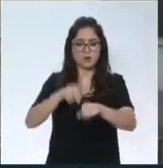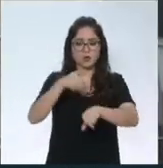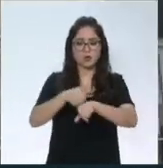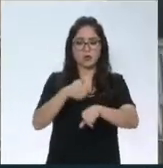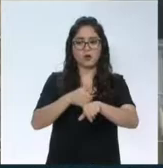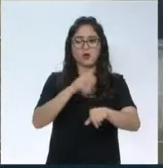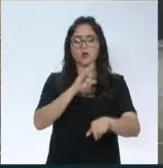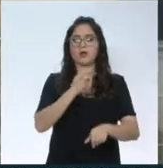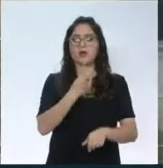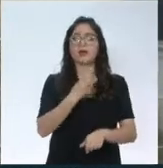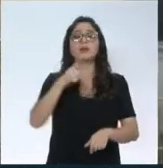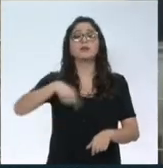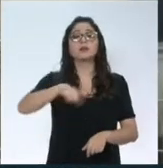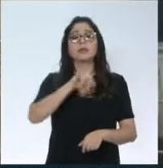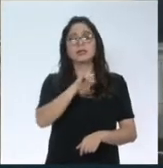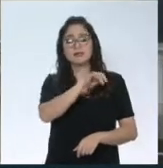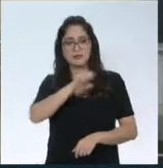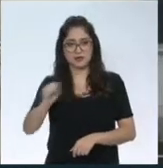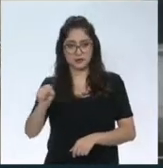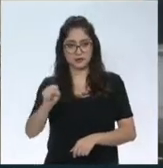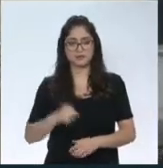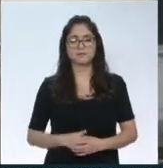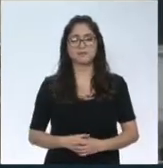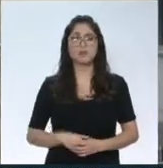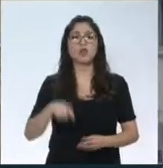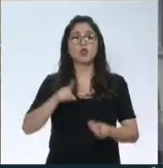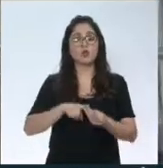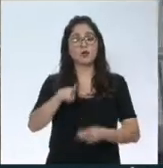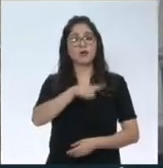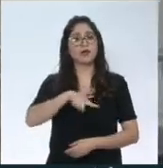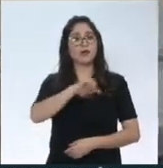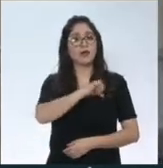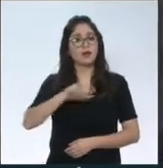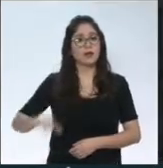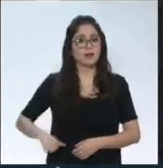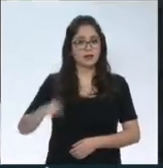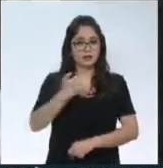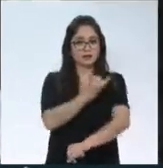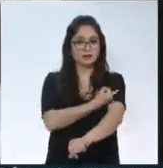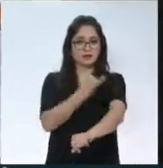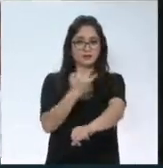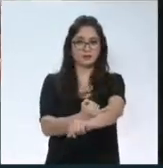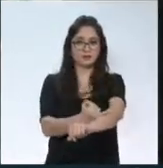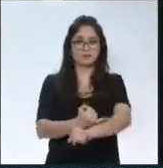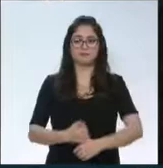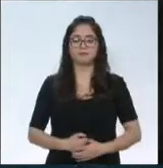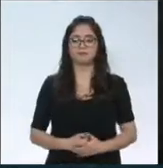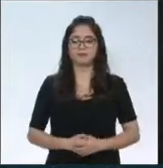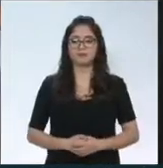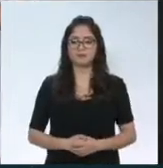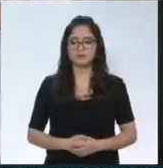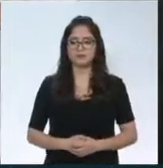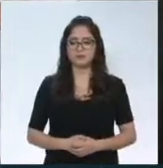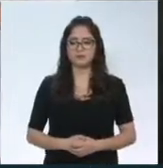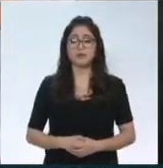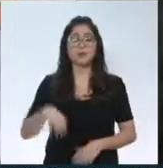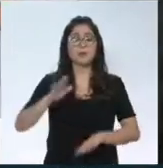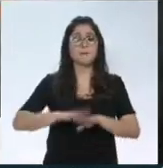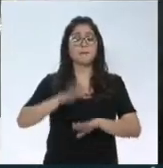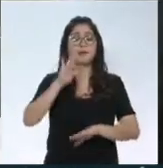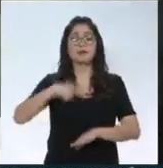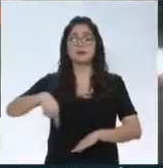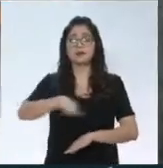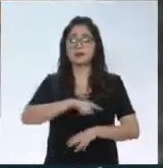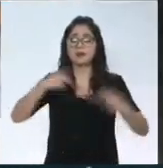del Instituto Mexicano del Seguro Social en la Alcaldía de Iztapalapa. Tenemos cada vez más pacientes, ¿no?